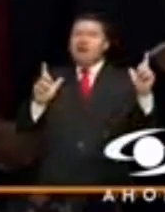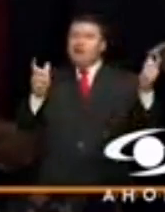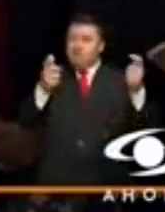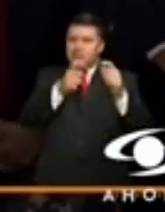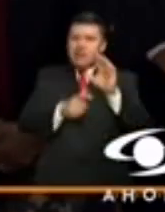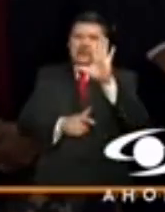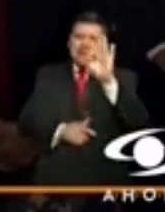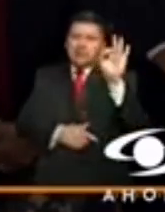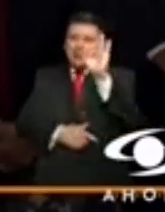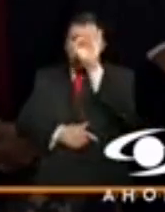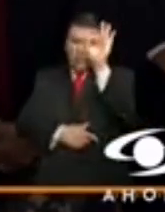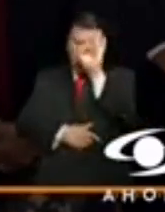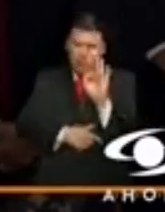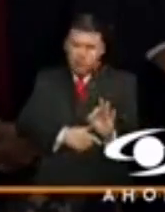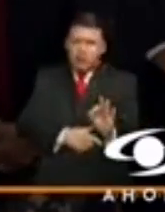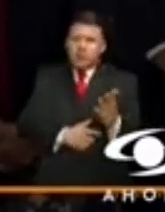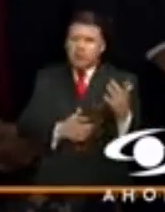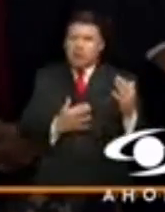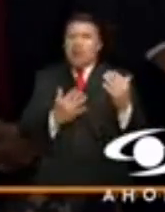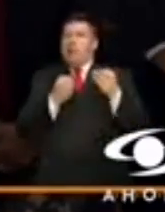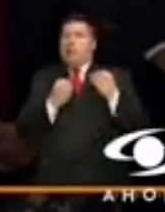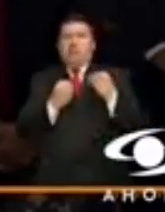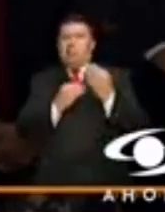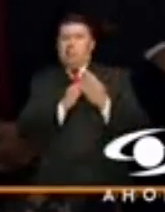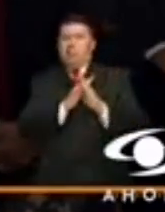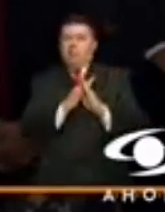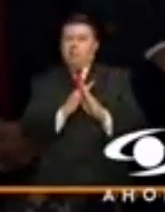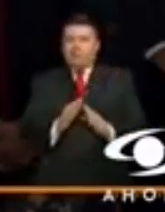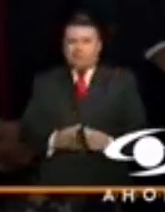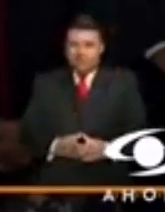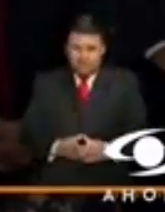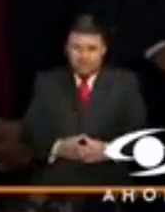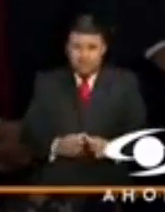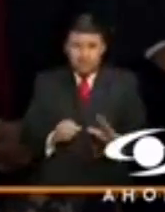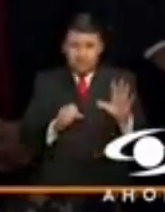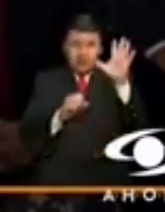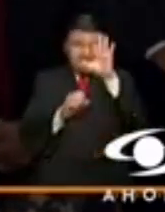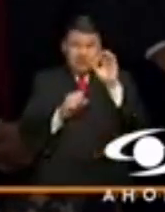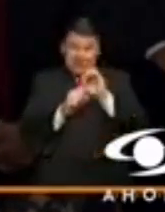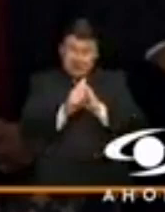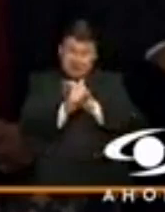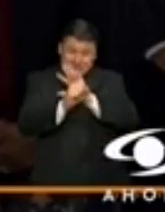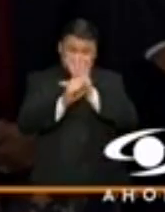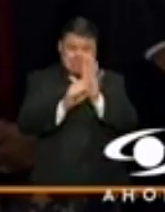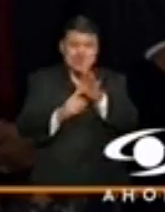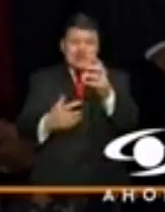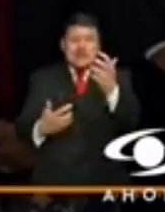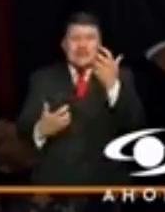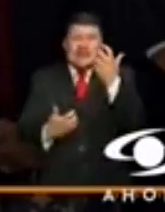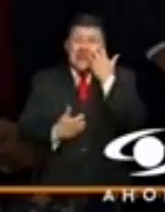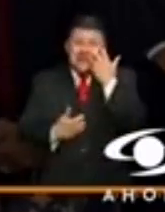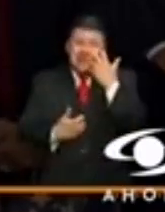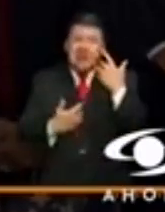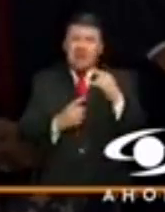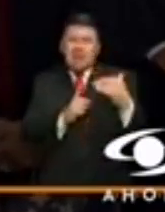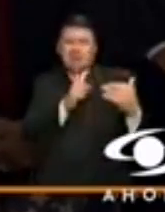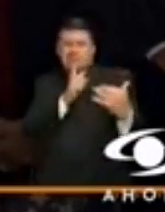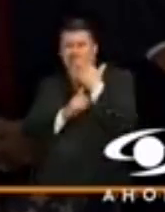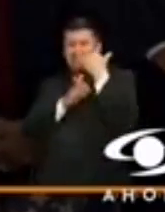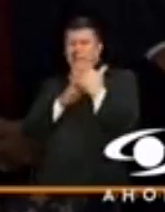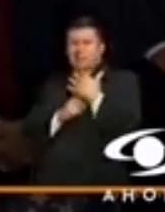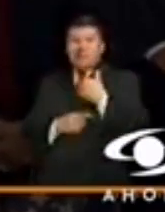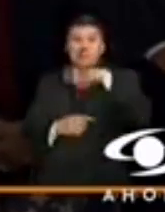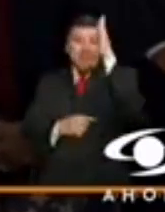en un 50% su probabilidad de contagio. El coronavirus es una enfermedad que ataca con fuerza a los